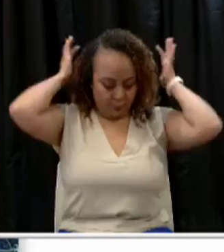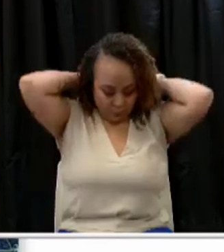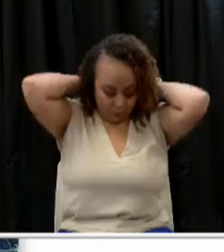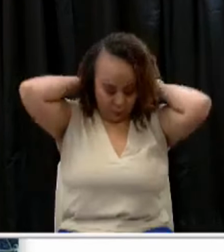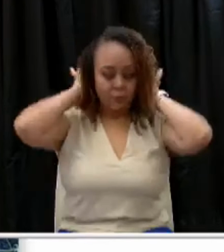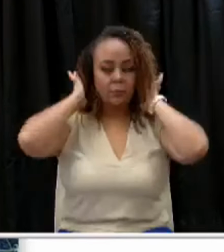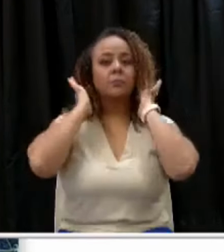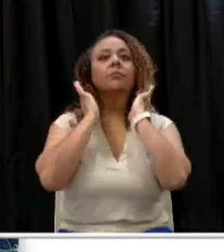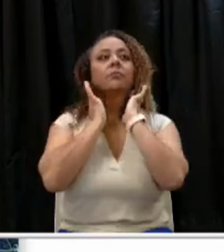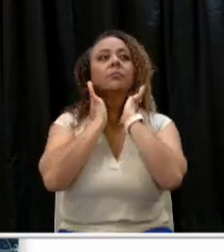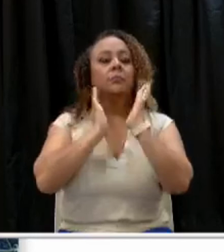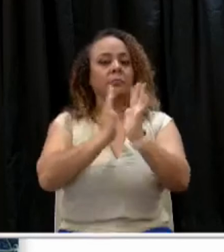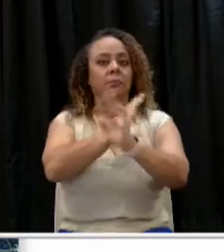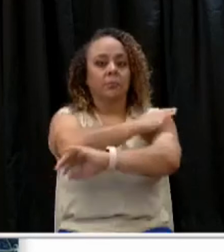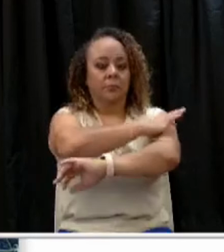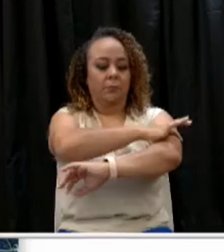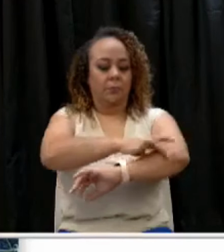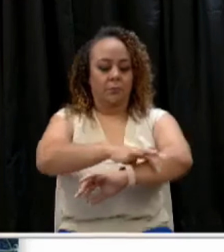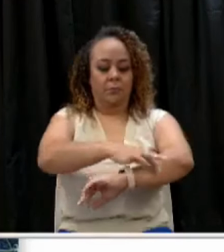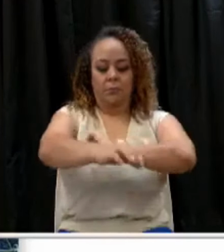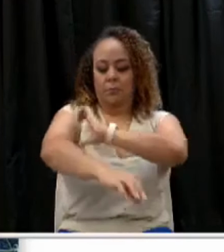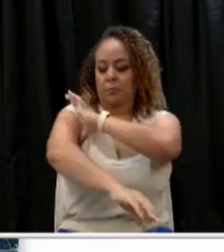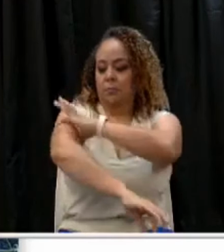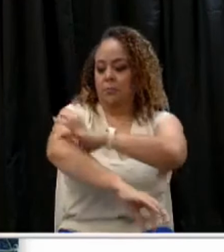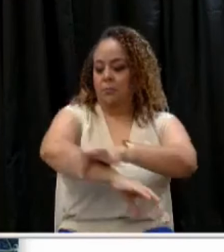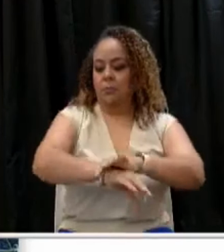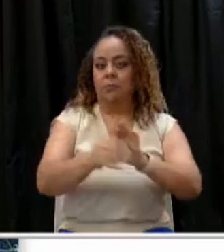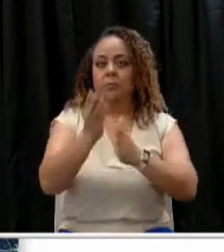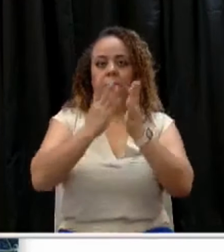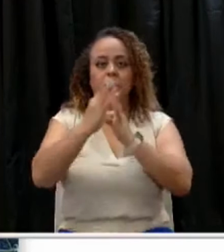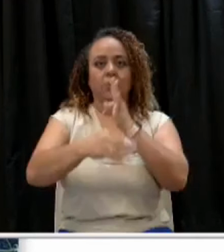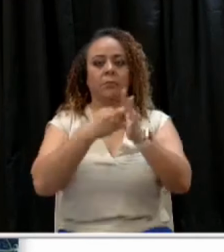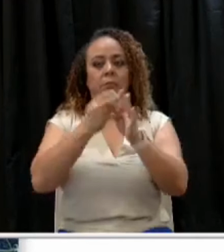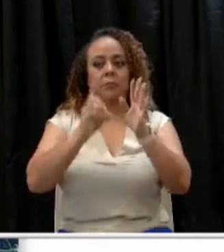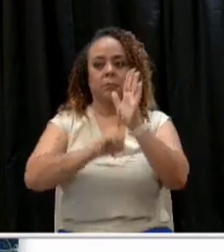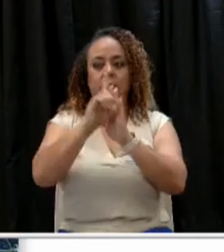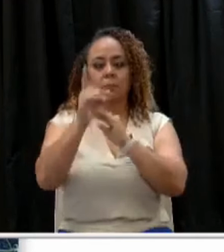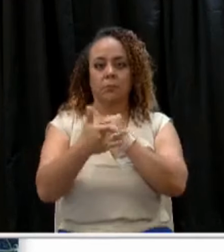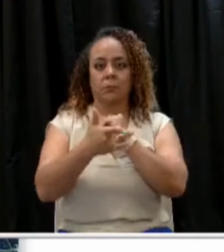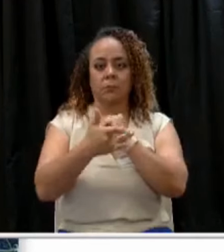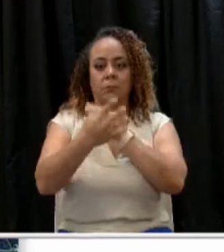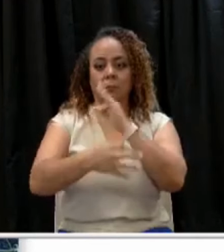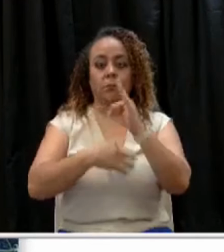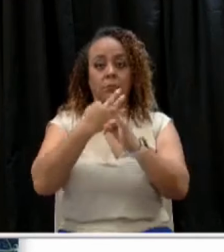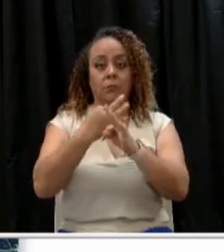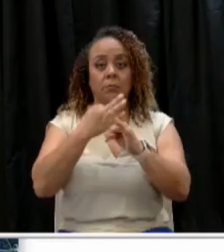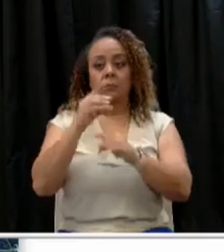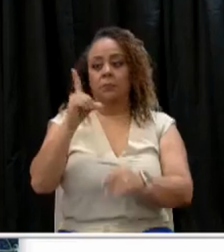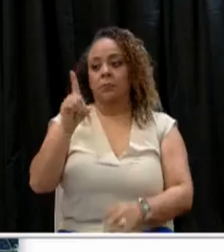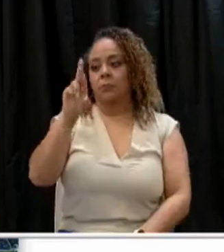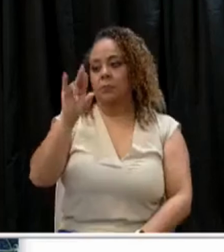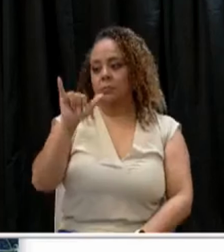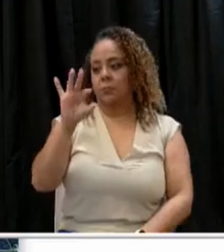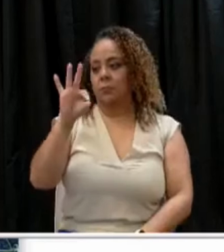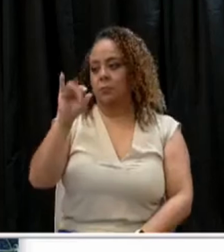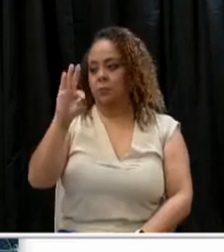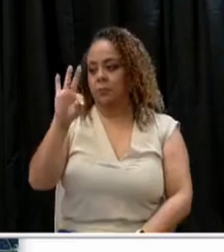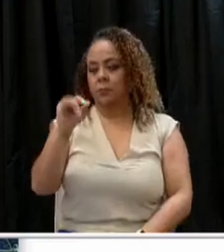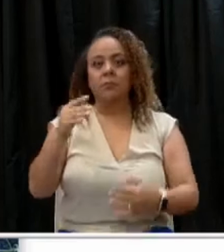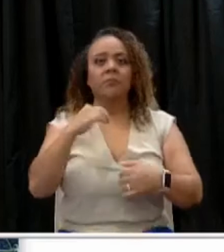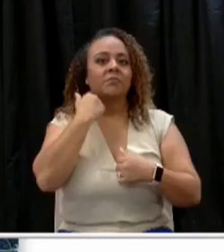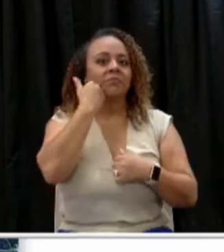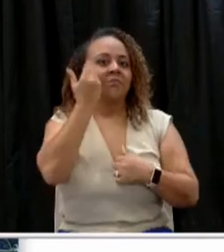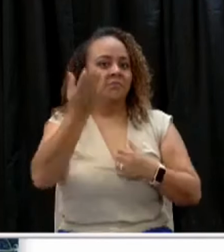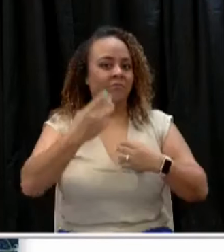cuello, uh-huh, camisa manga larga, de algún tipo de desarrollo de tecnología tipo dry fit, o sea, que sea fácil de secar,